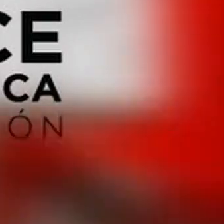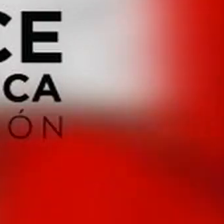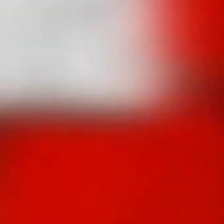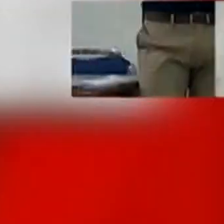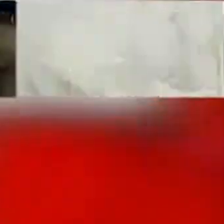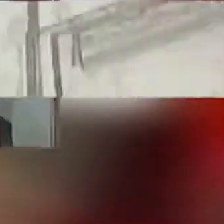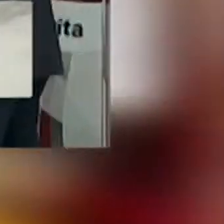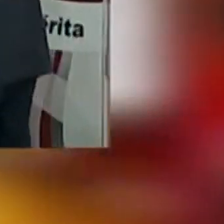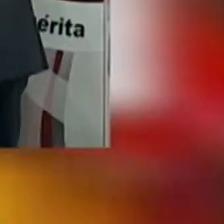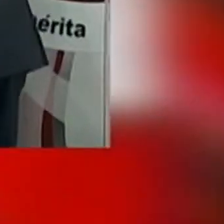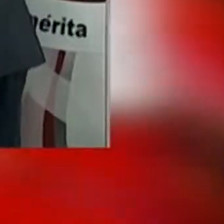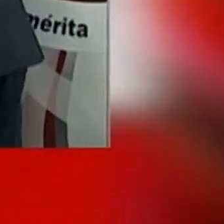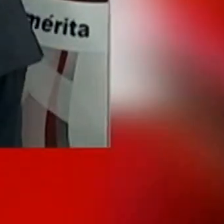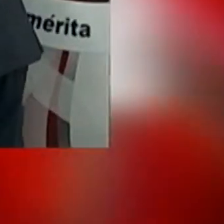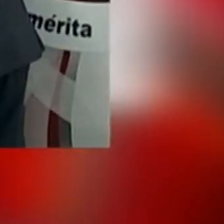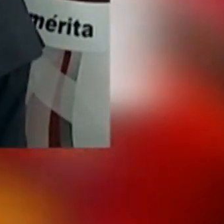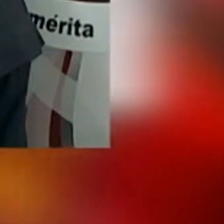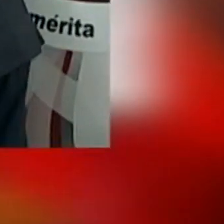Televisión.